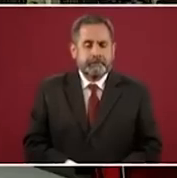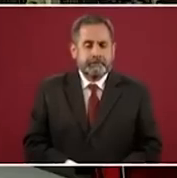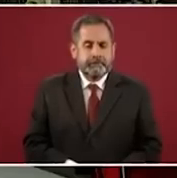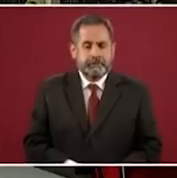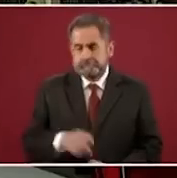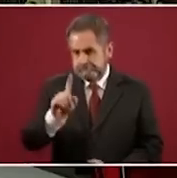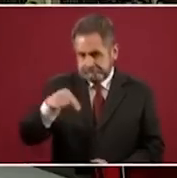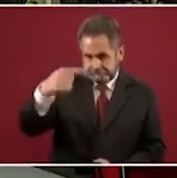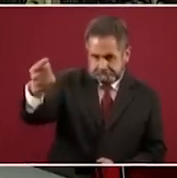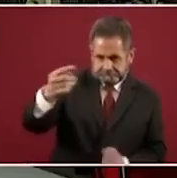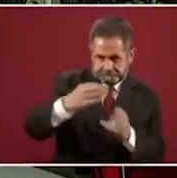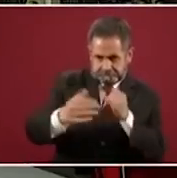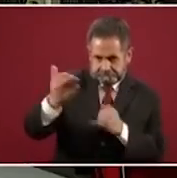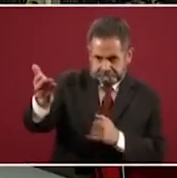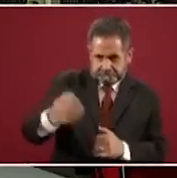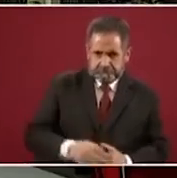Quedamos allá.